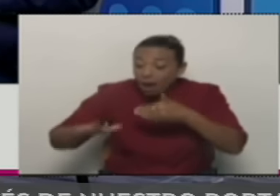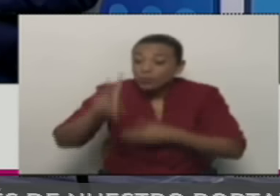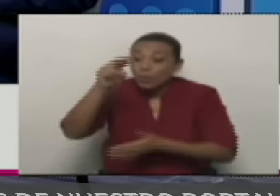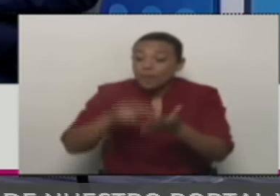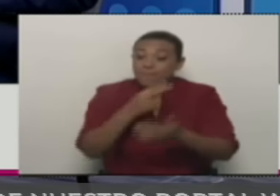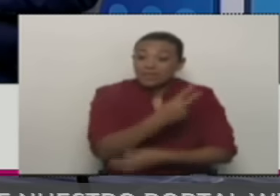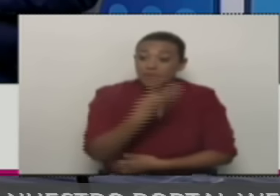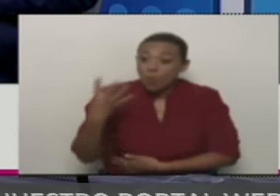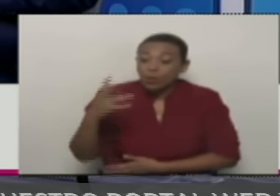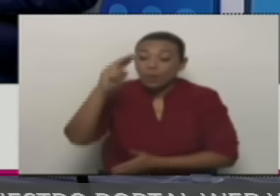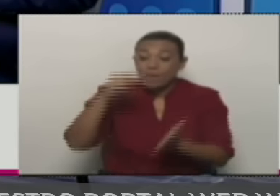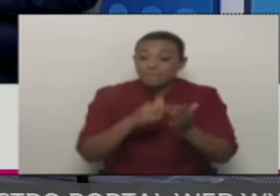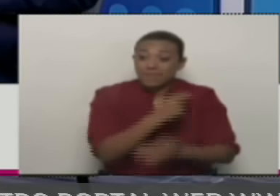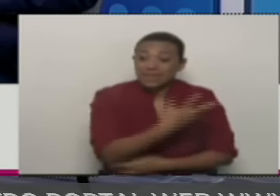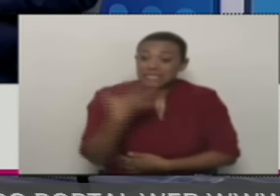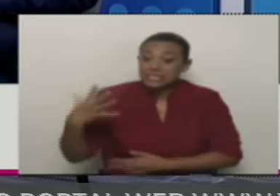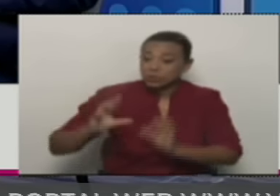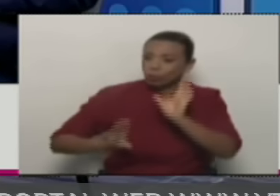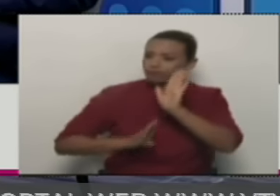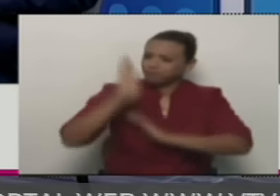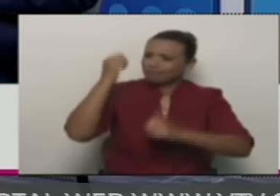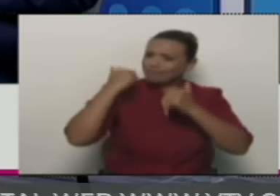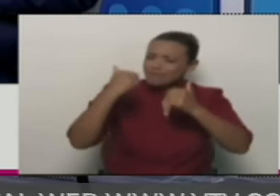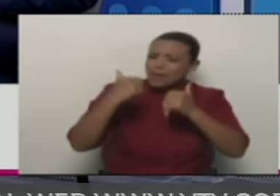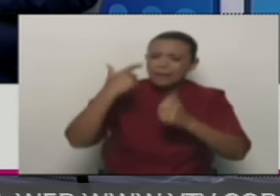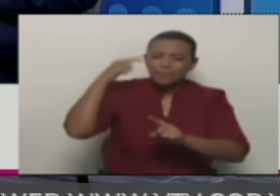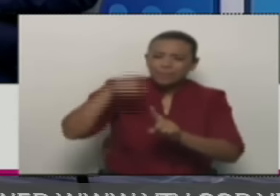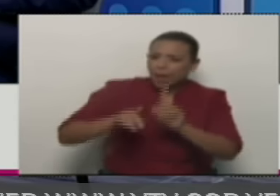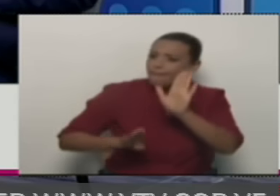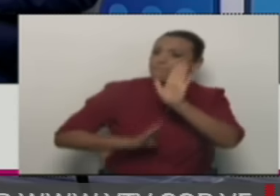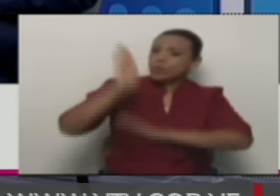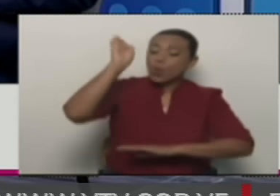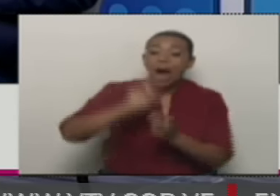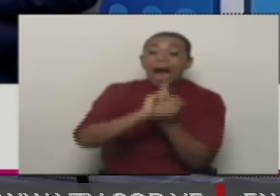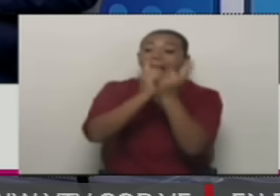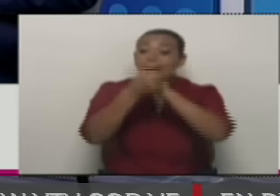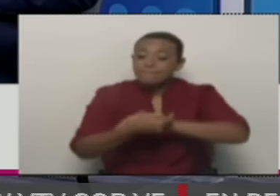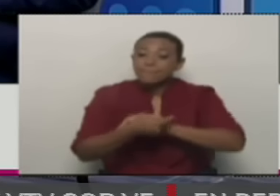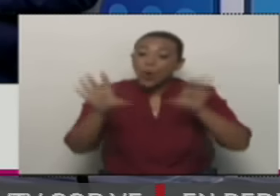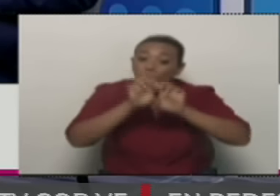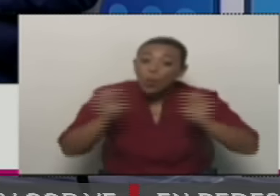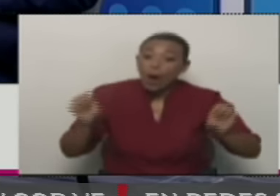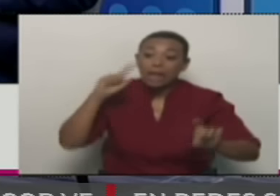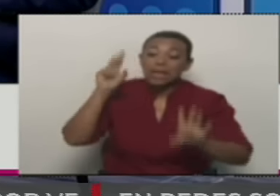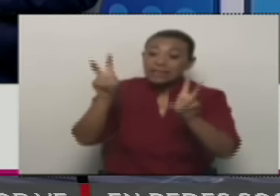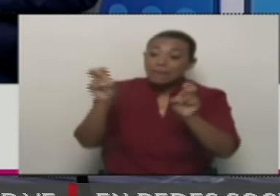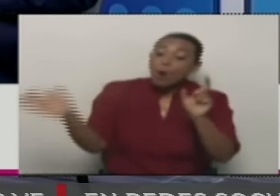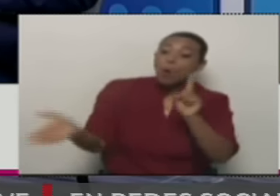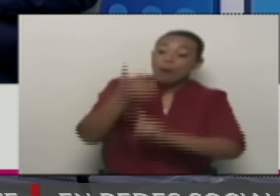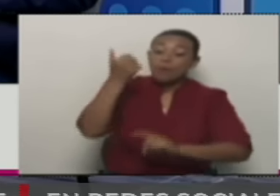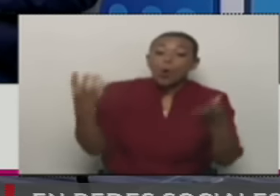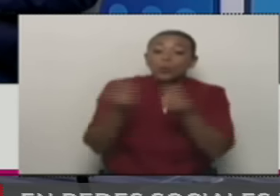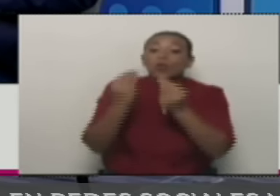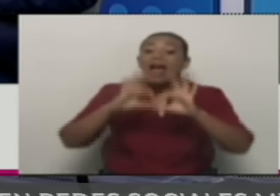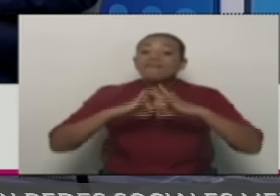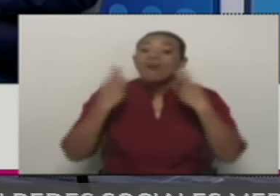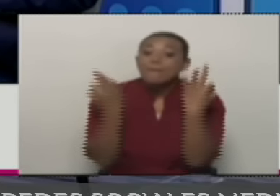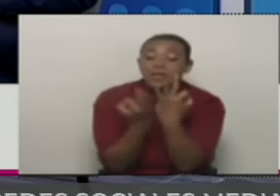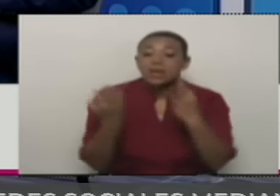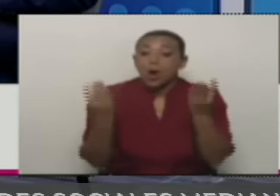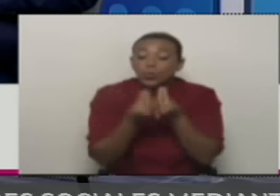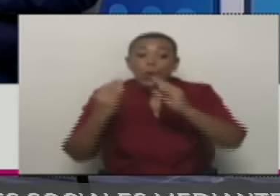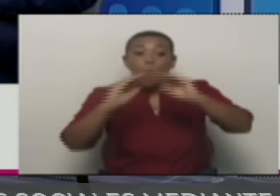ser ¡pum! El pistoletazo de grandes cambios educativos, que lo hagamos con la familia, con las